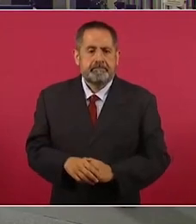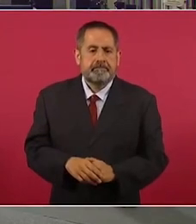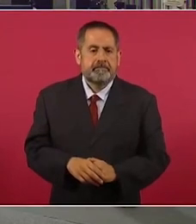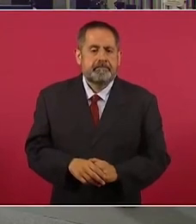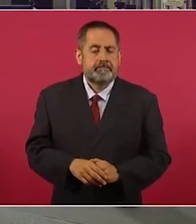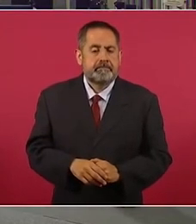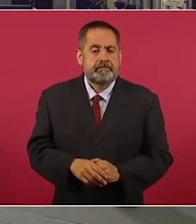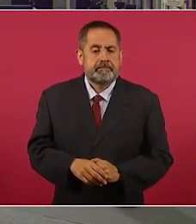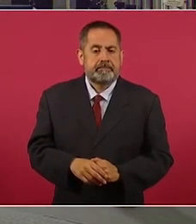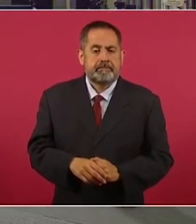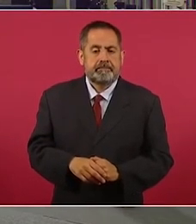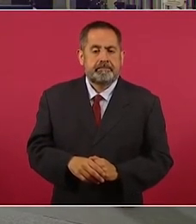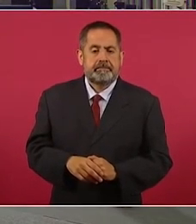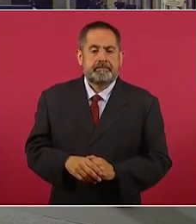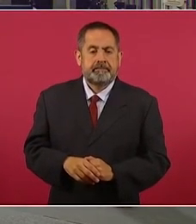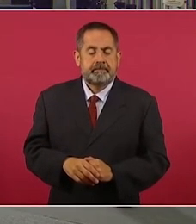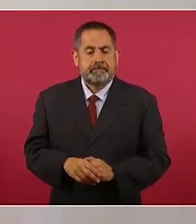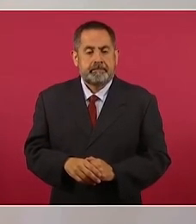Si